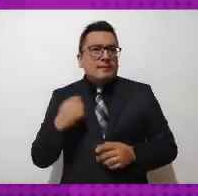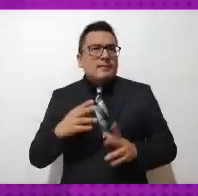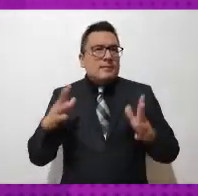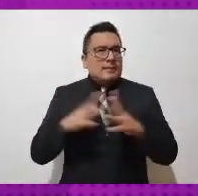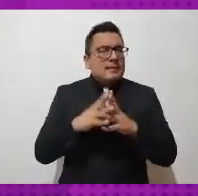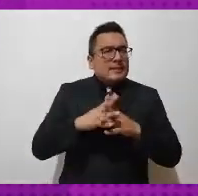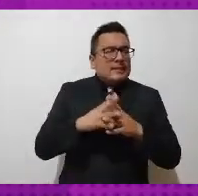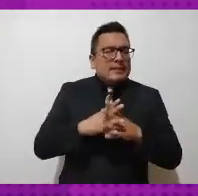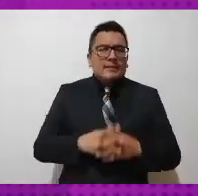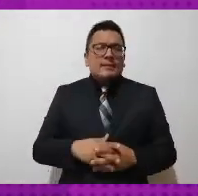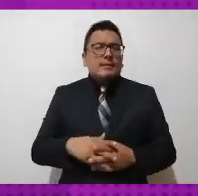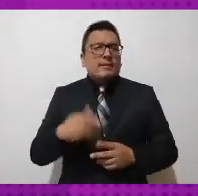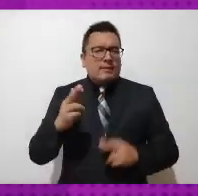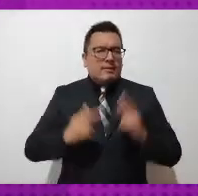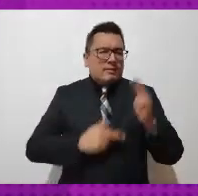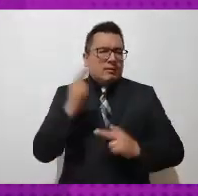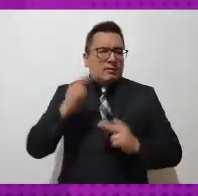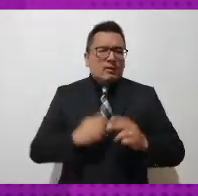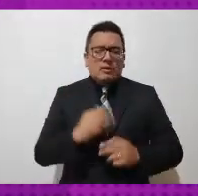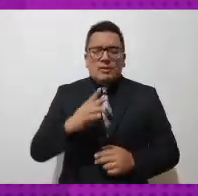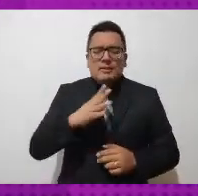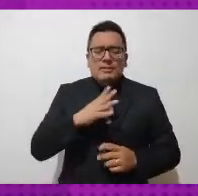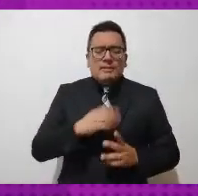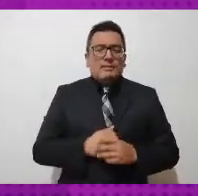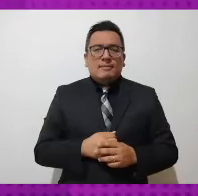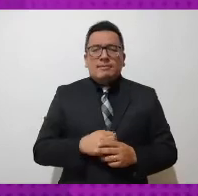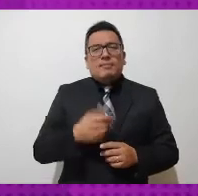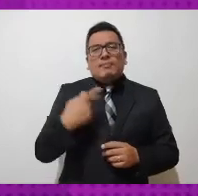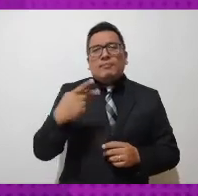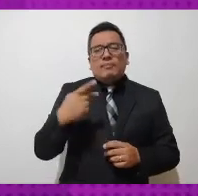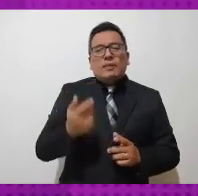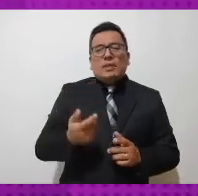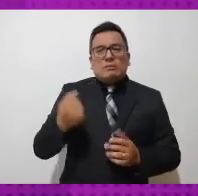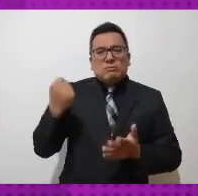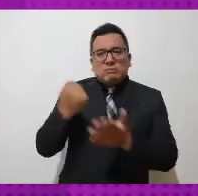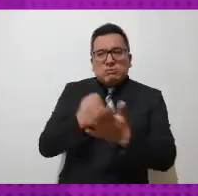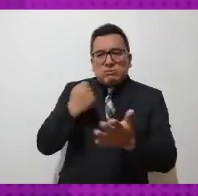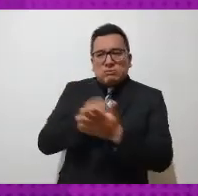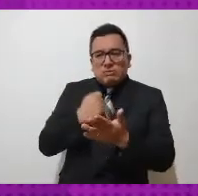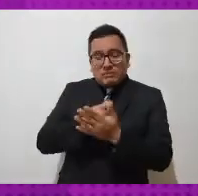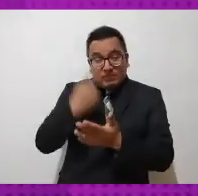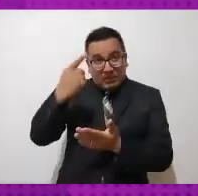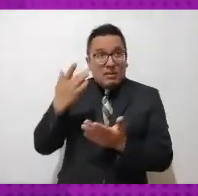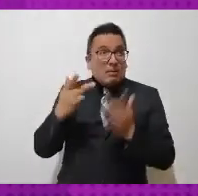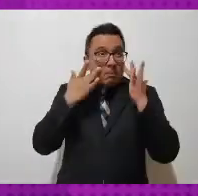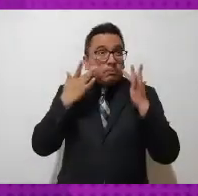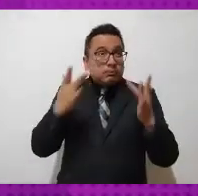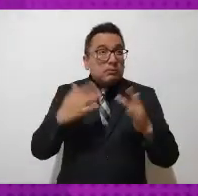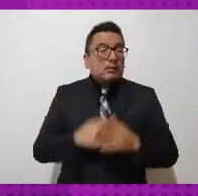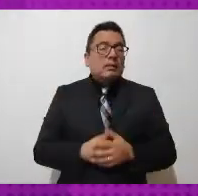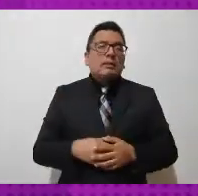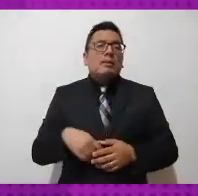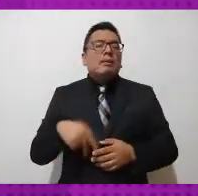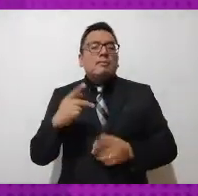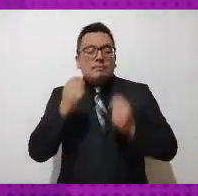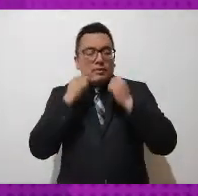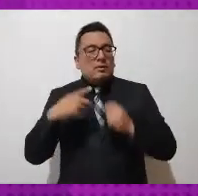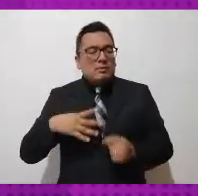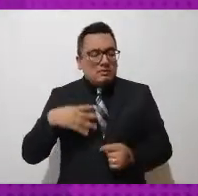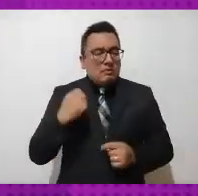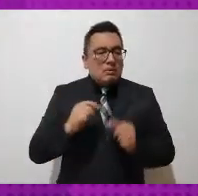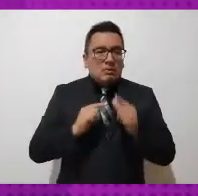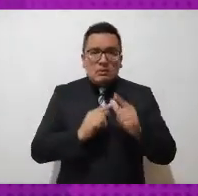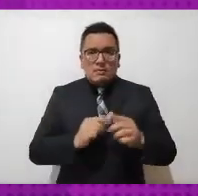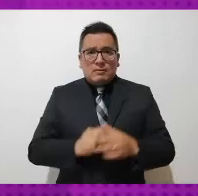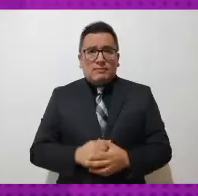tiempo porque las obligaron a renunciar. Y sin embargo, siguieron y continuaron su lucha. Elvia Carrillo